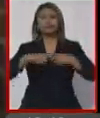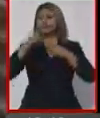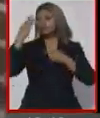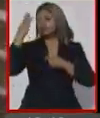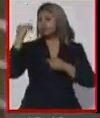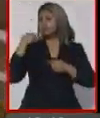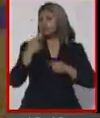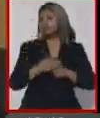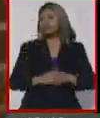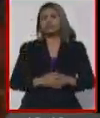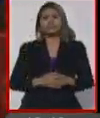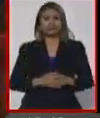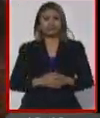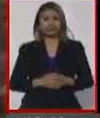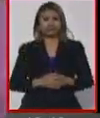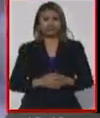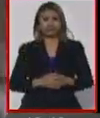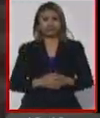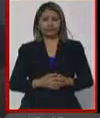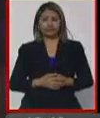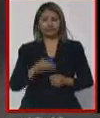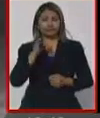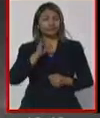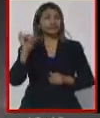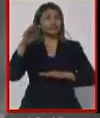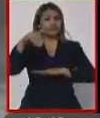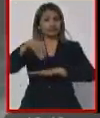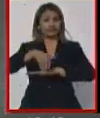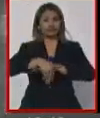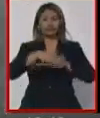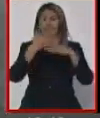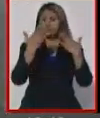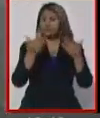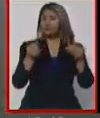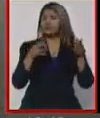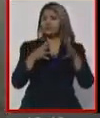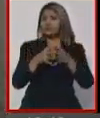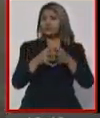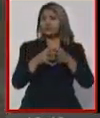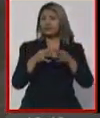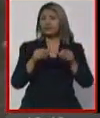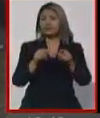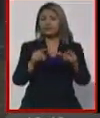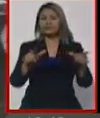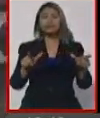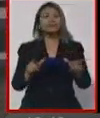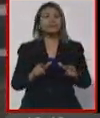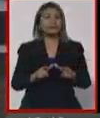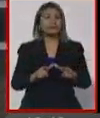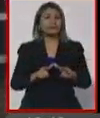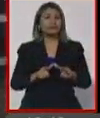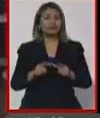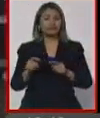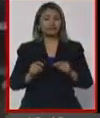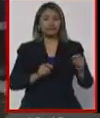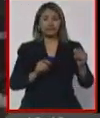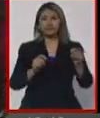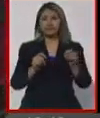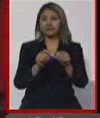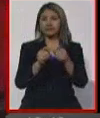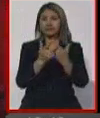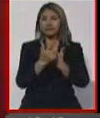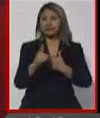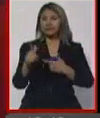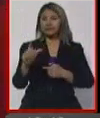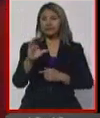Eso debido a que desde anoche está existiendo un bloqueo allá en la zona por los transportistas del sector